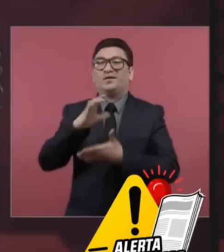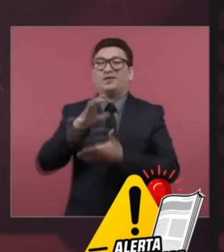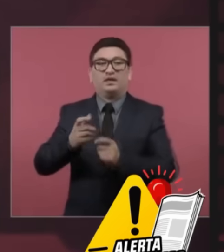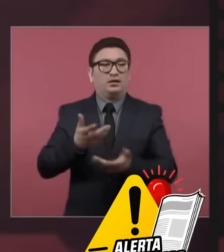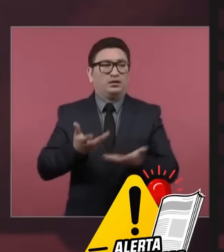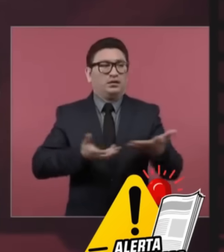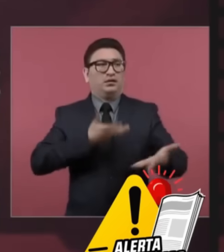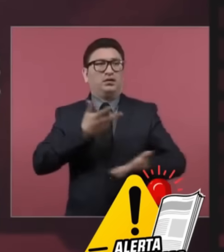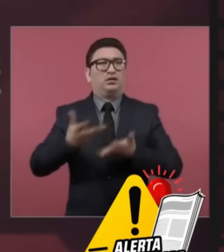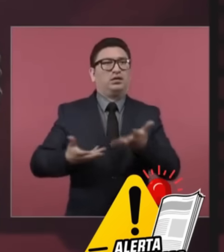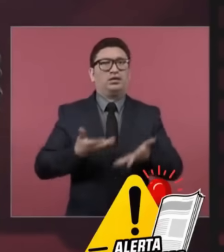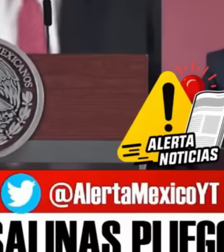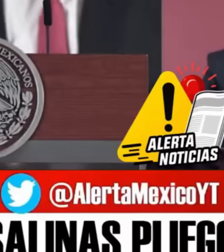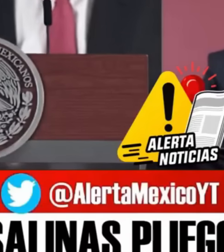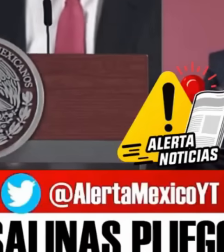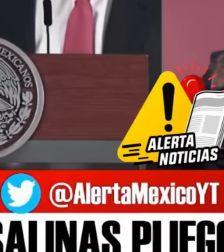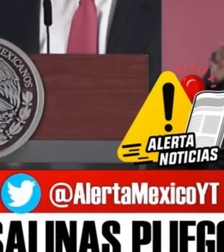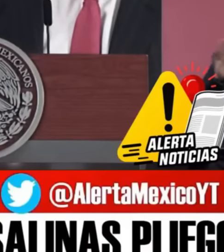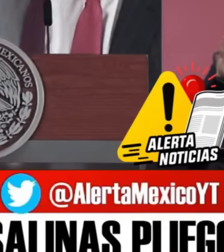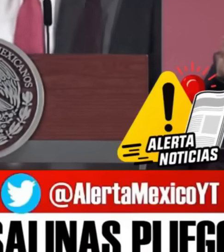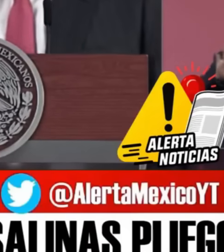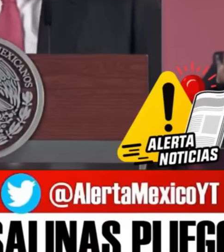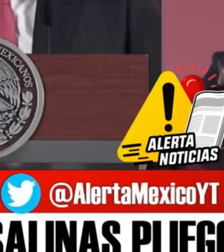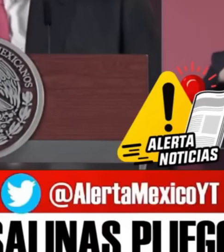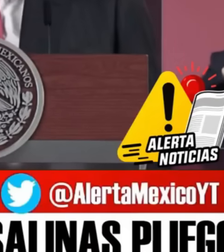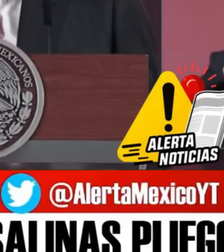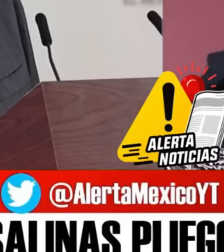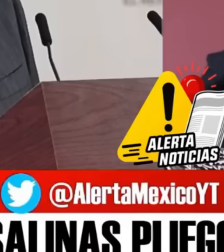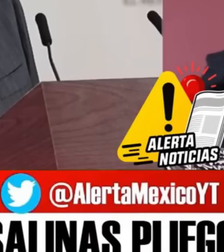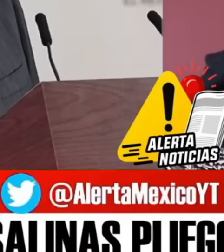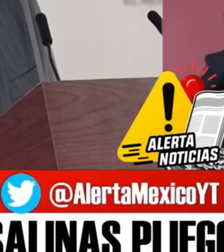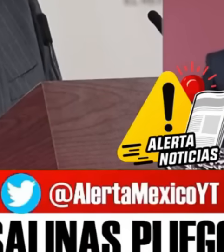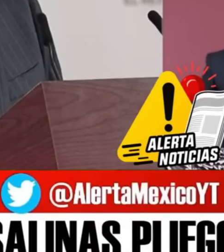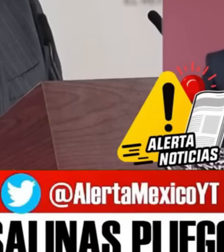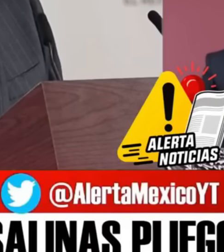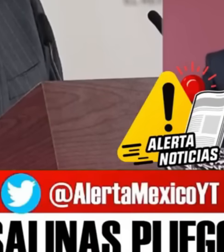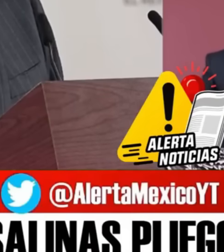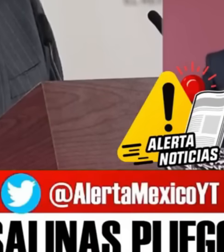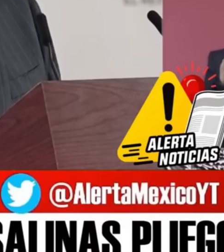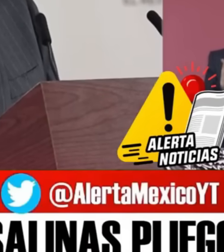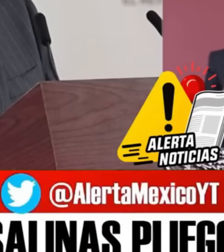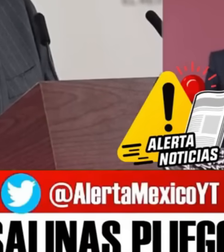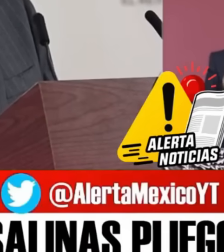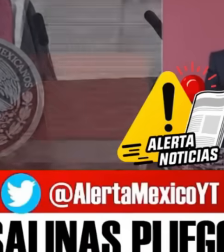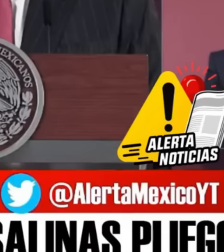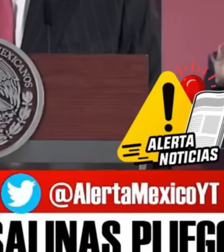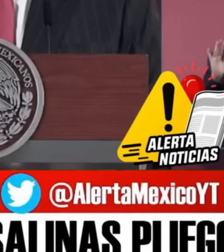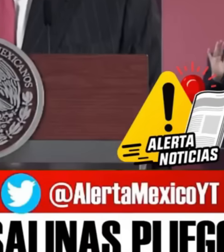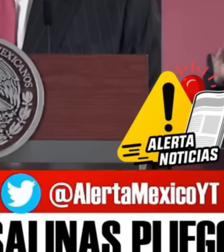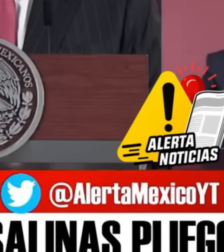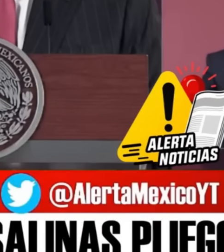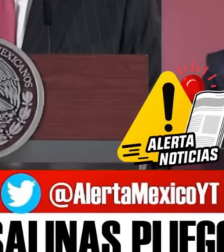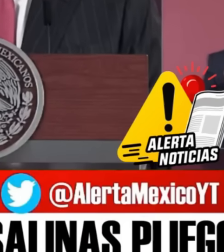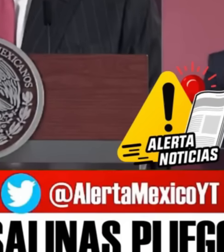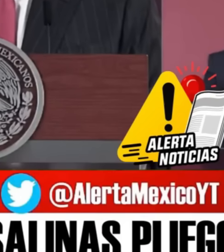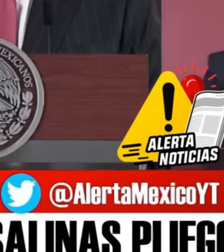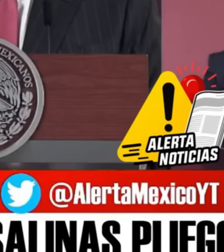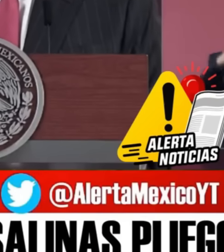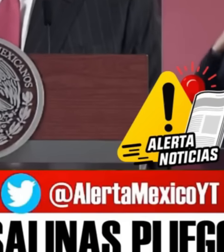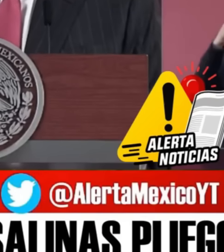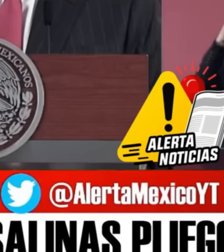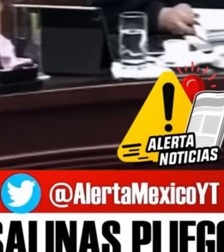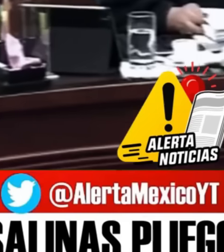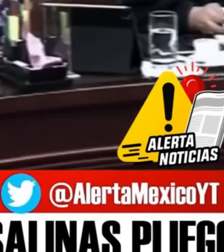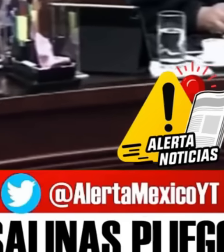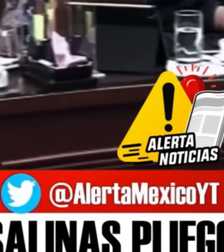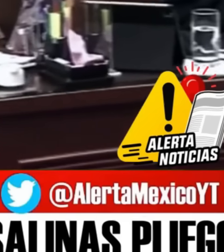devolviendo estas concesiones. Fuerte advertencia envía el presidente López Obrador a jueces, magistrados y